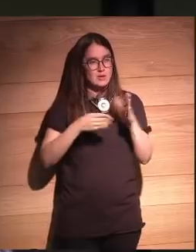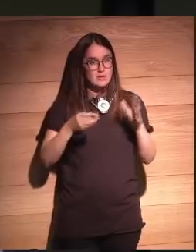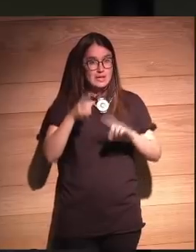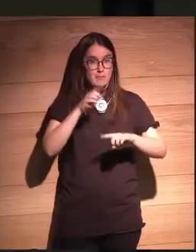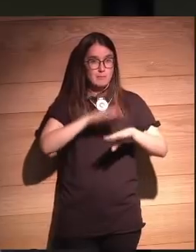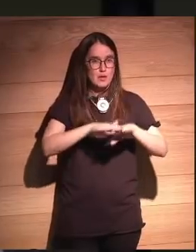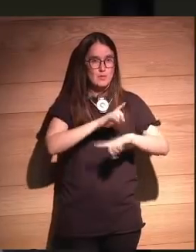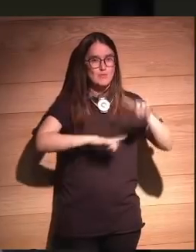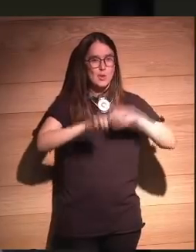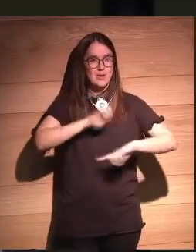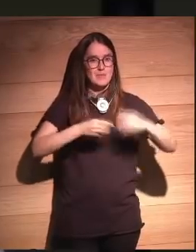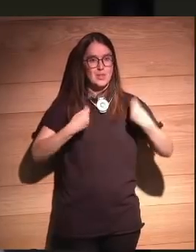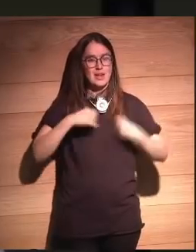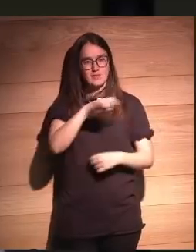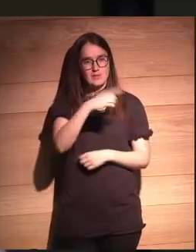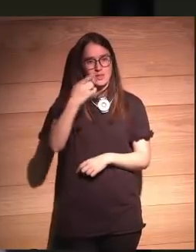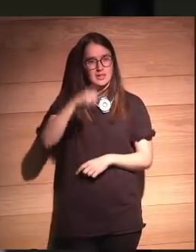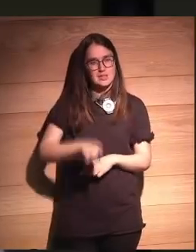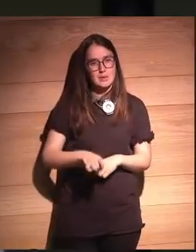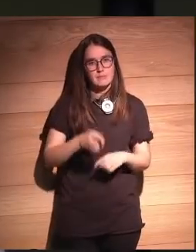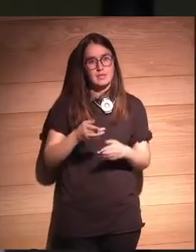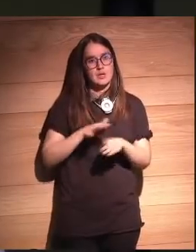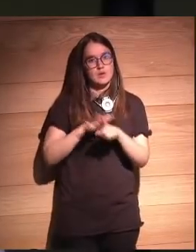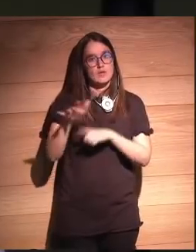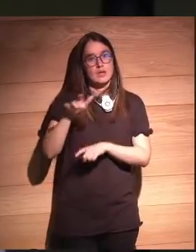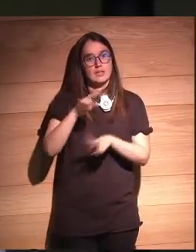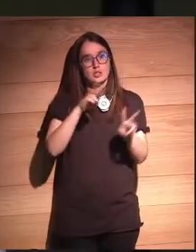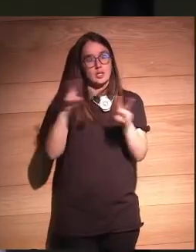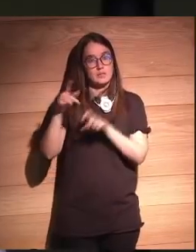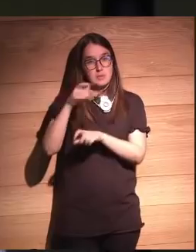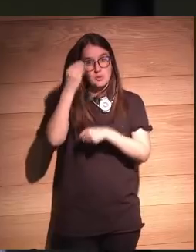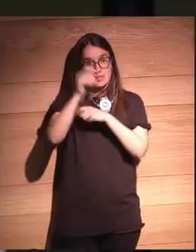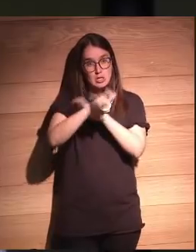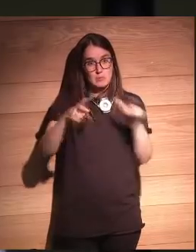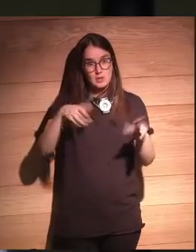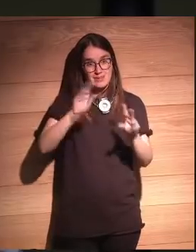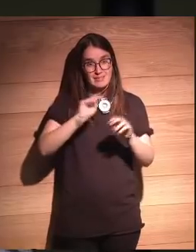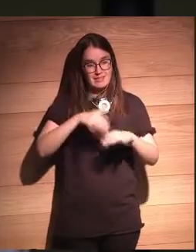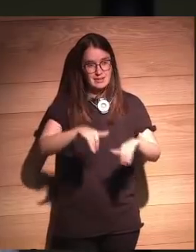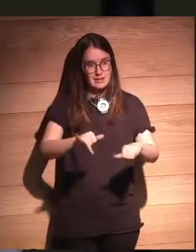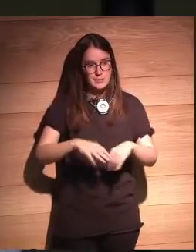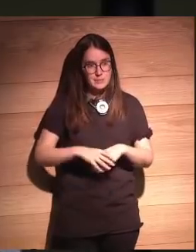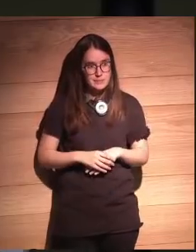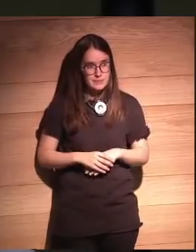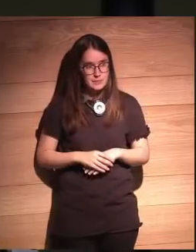vivienda, también está dando forma a toda una serie de temas que creo que la gente ni siquiera los entiende muchas veces.